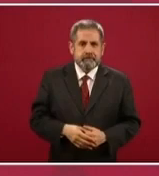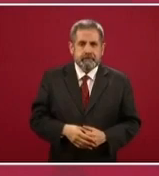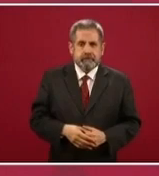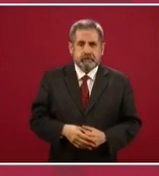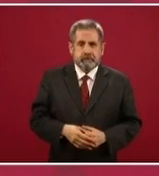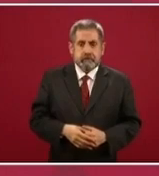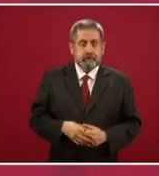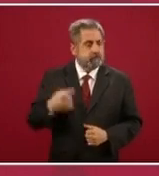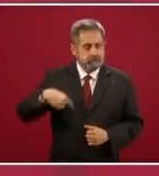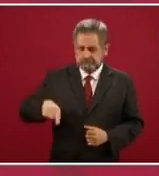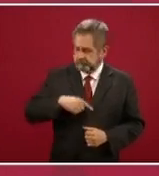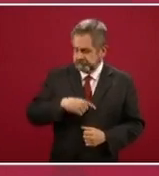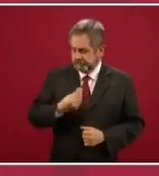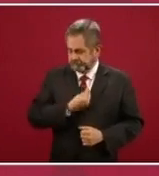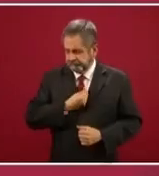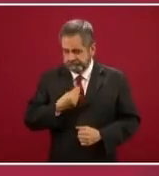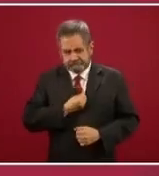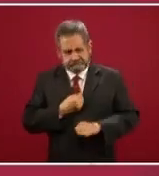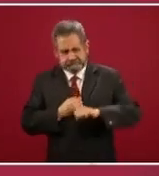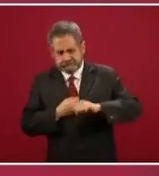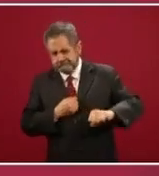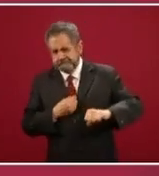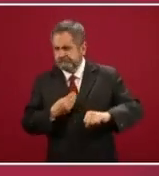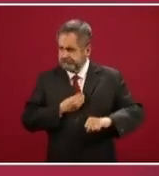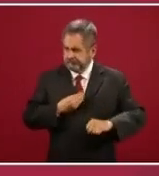y aguantar.